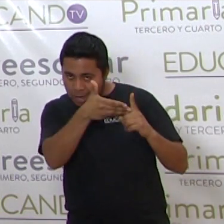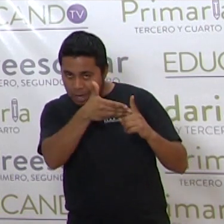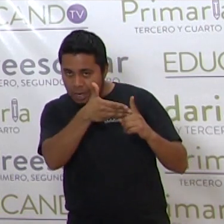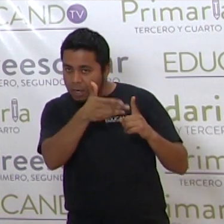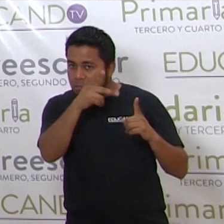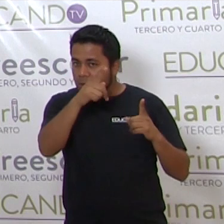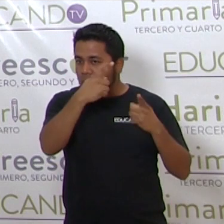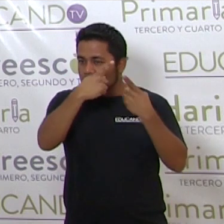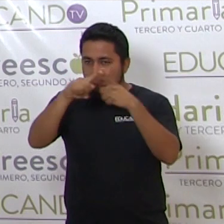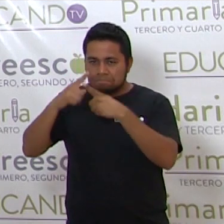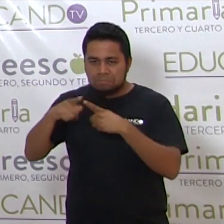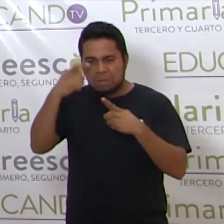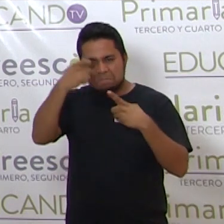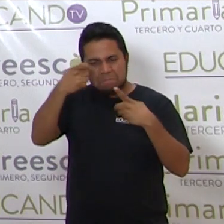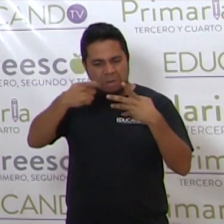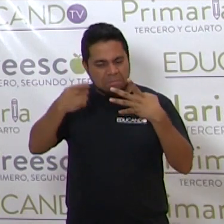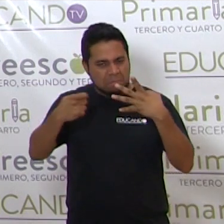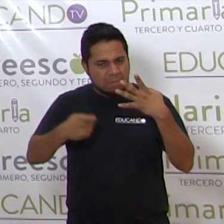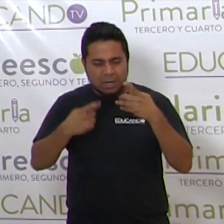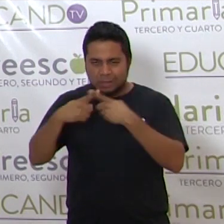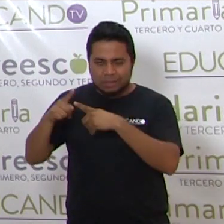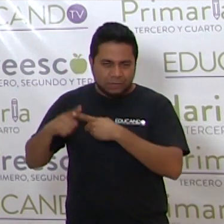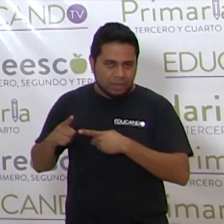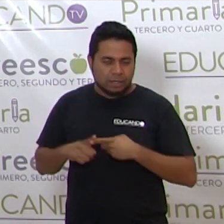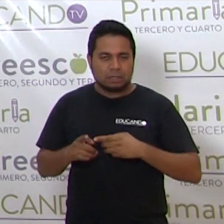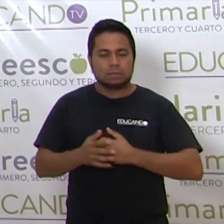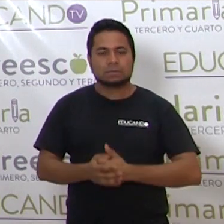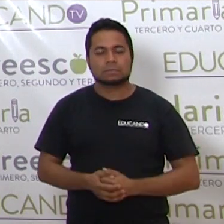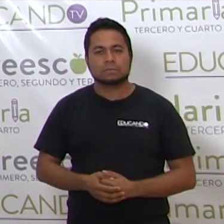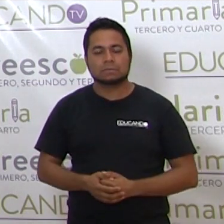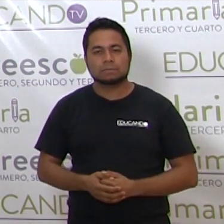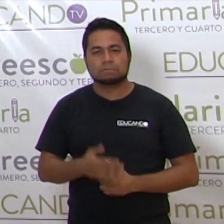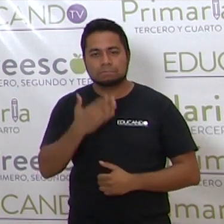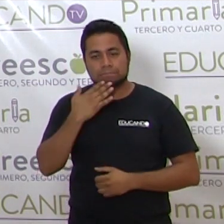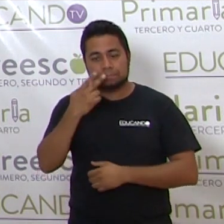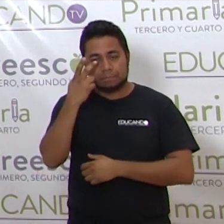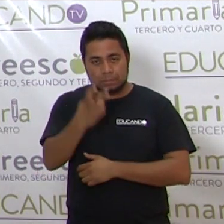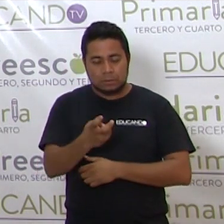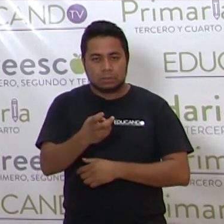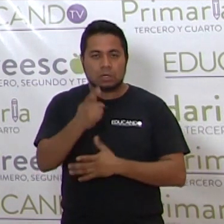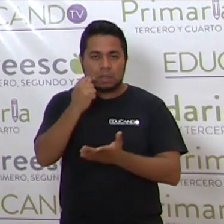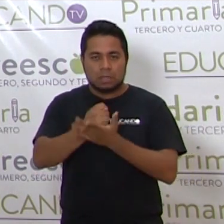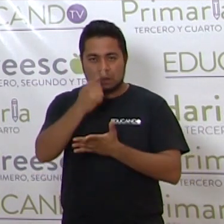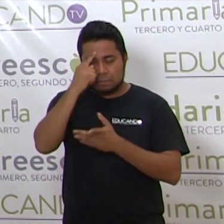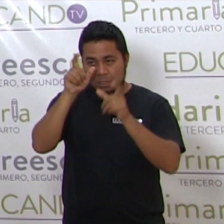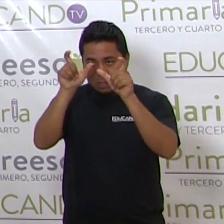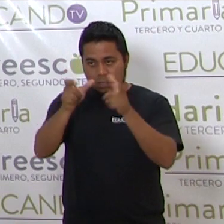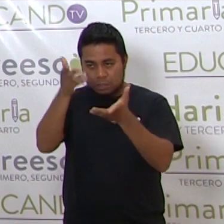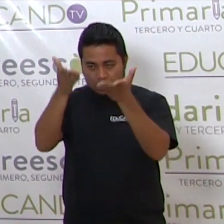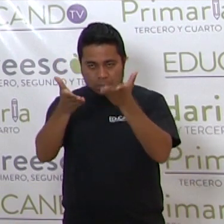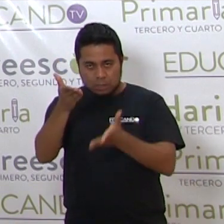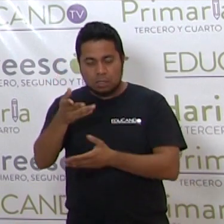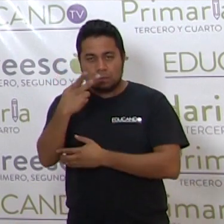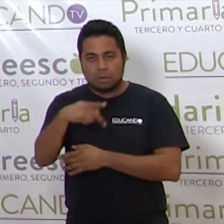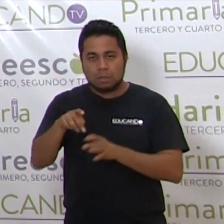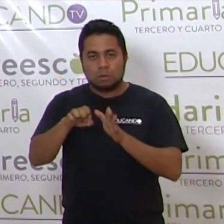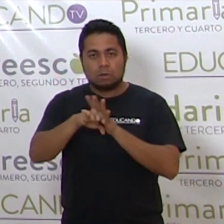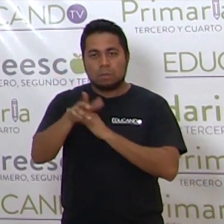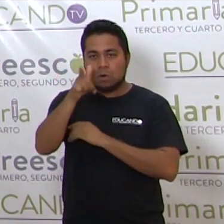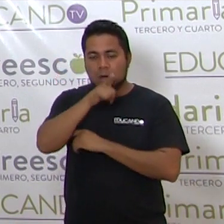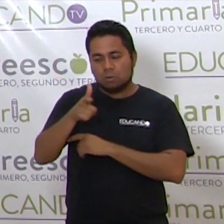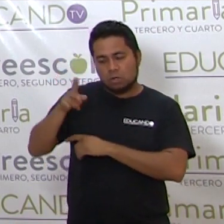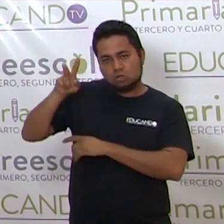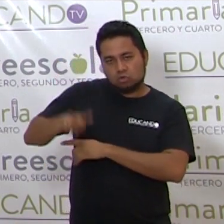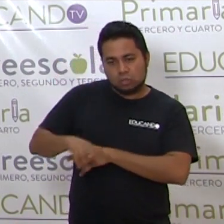tengan diferentes significados entonces esa su tarea de una tabla comparativa pero de lenguas originarias